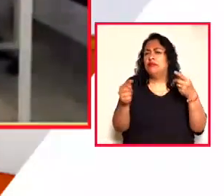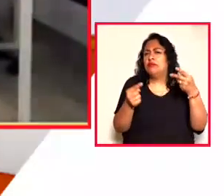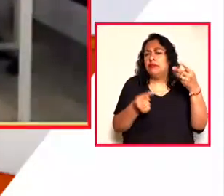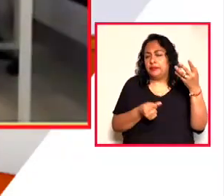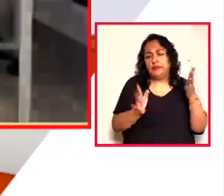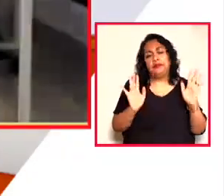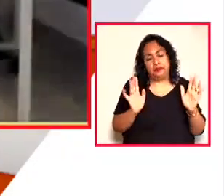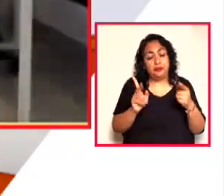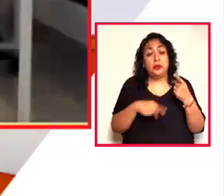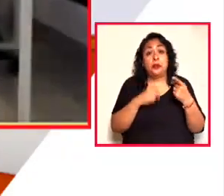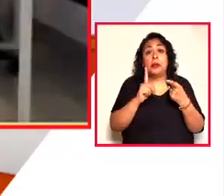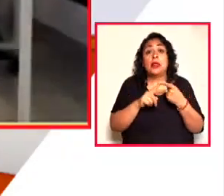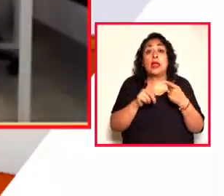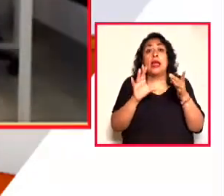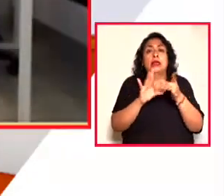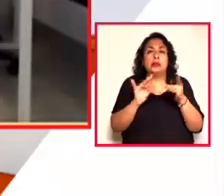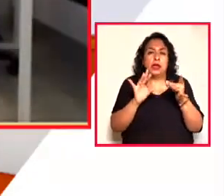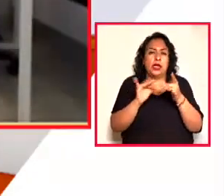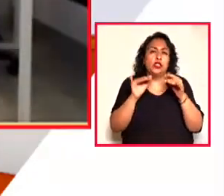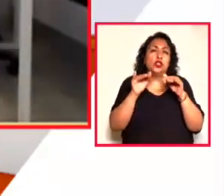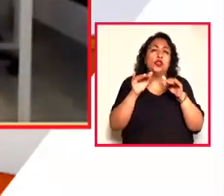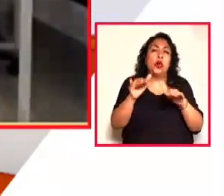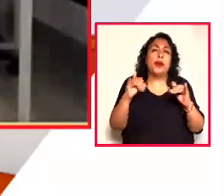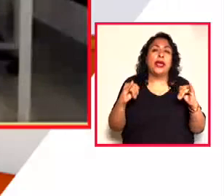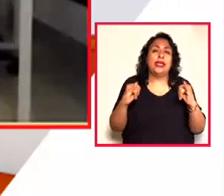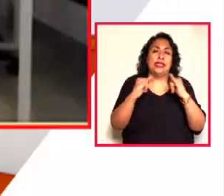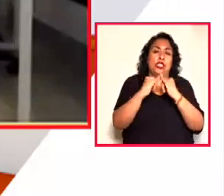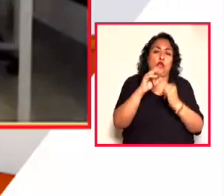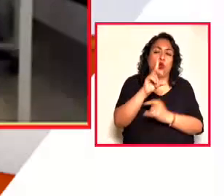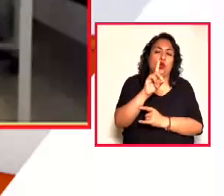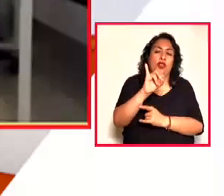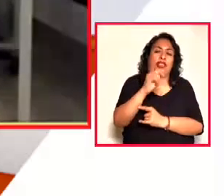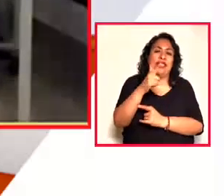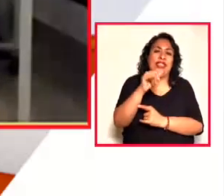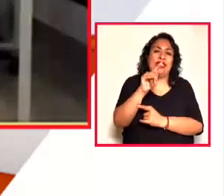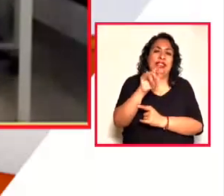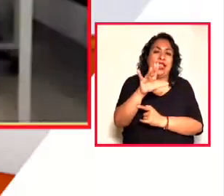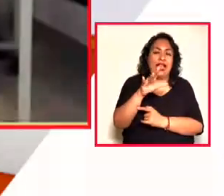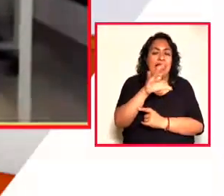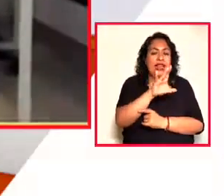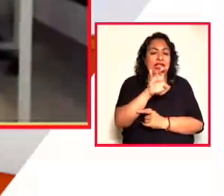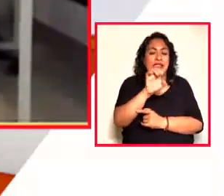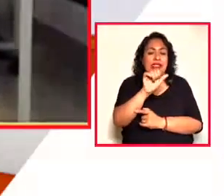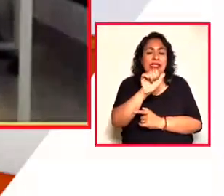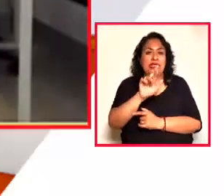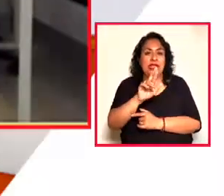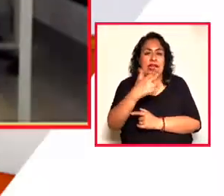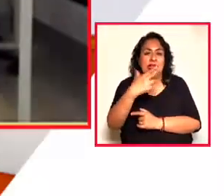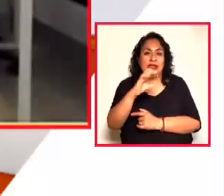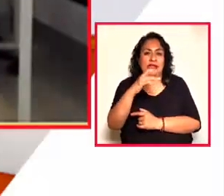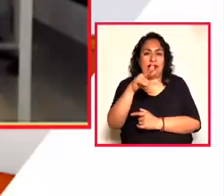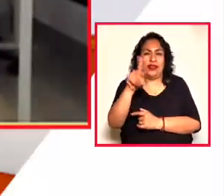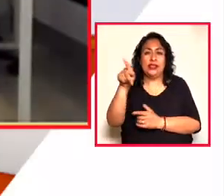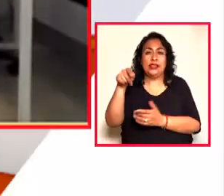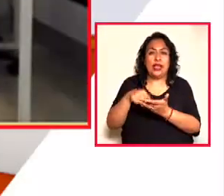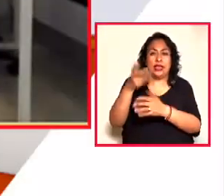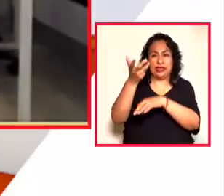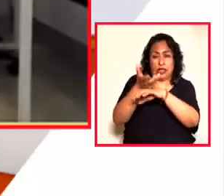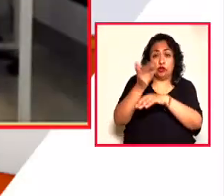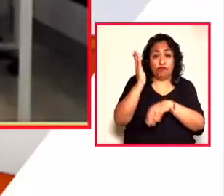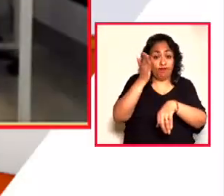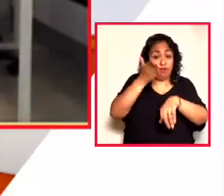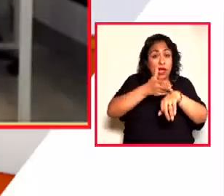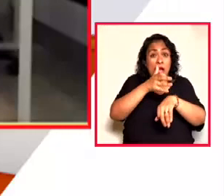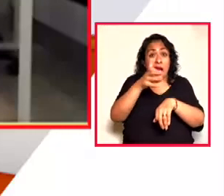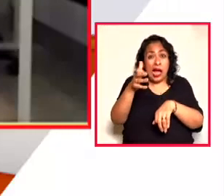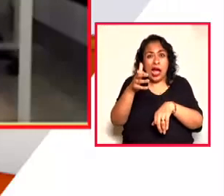a platicar, a ahondar más sobre el Instituto Digital César Chávez en los Estados Unidos. Las sanciones de Estados Unidos a Rusia y China,